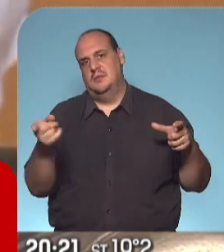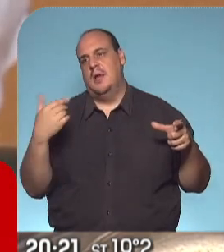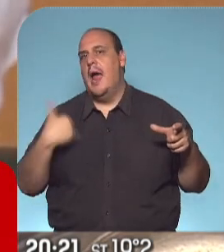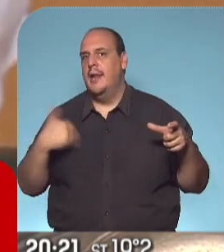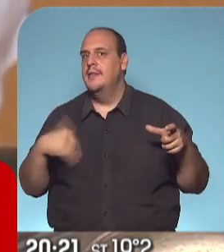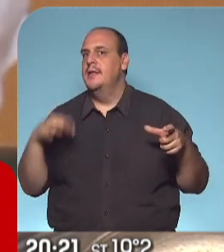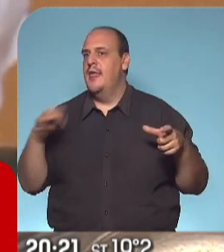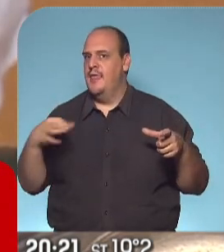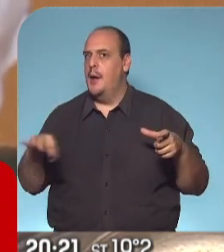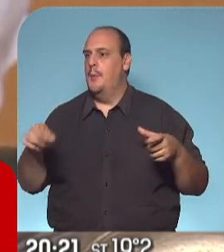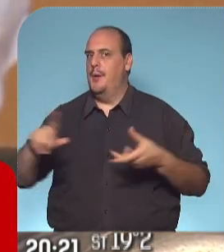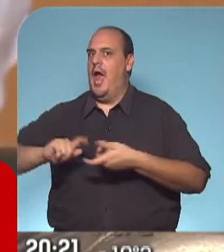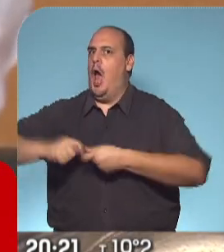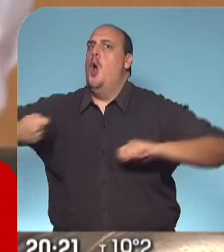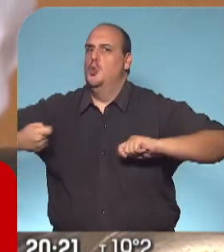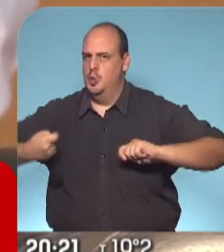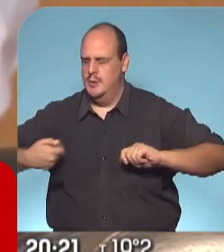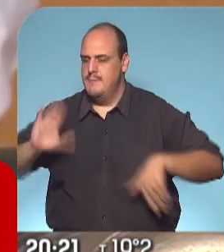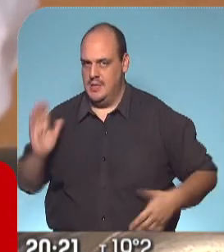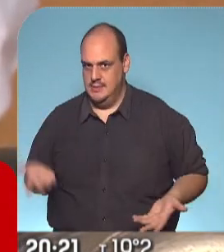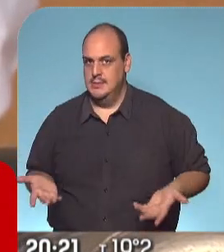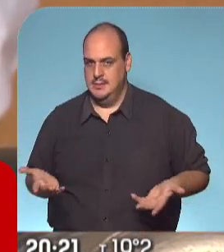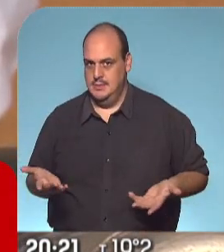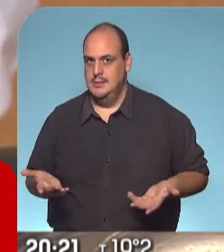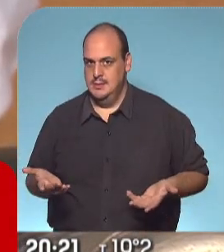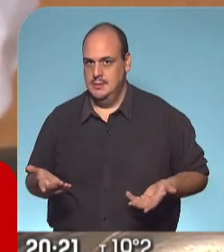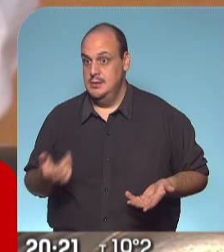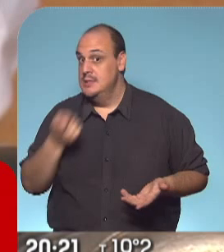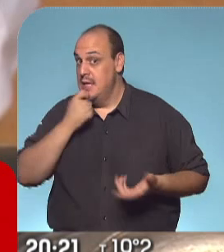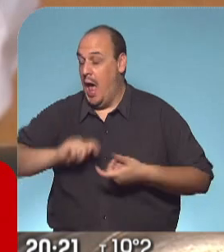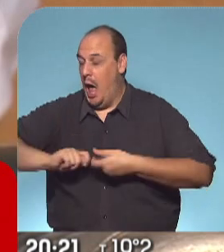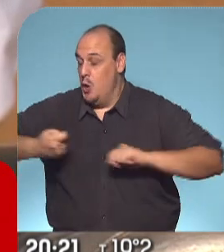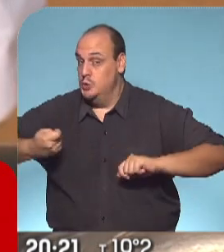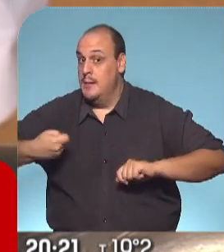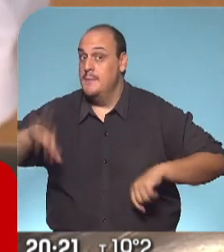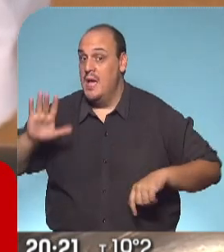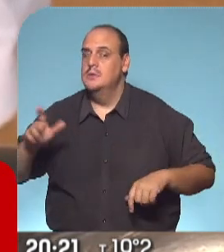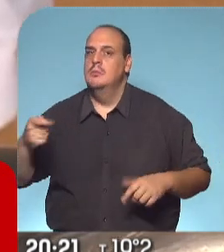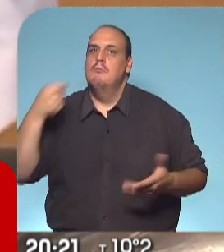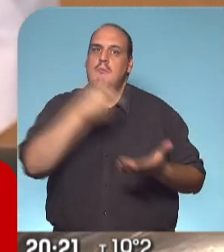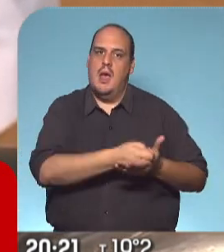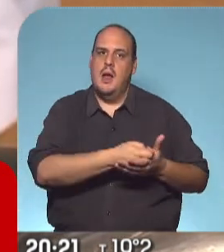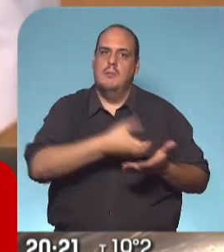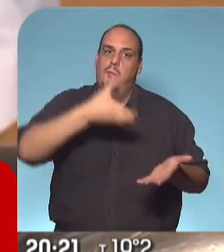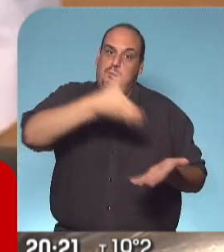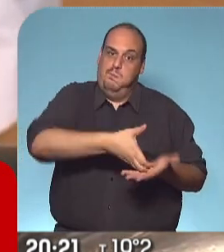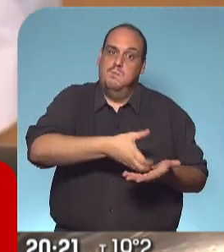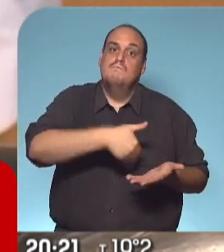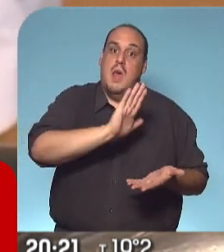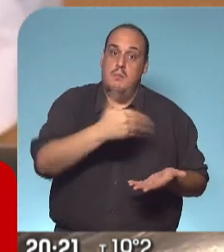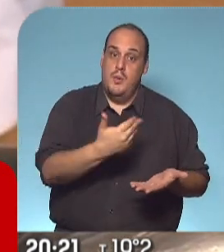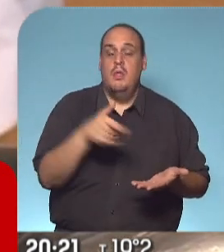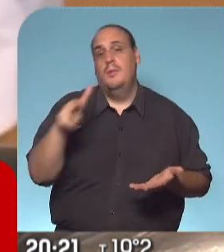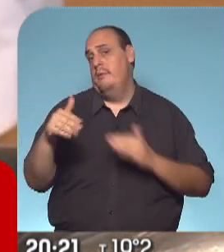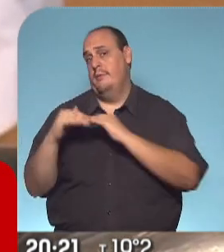de mayor ajuste, y por lo tanto si hace más ajuste podría pagar más, pero eso no es sostenible.